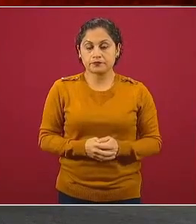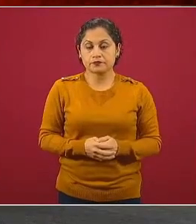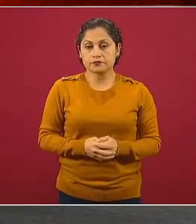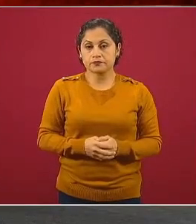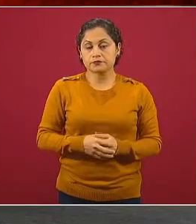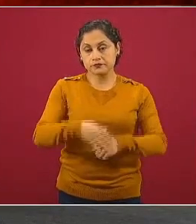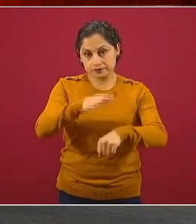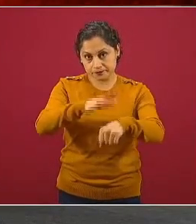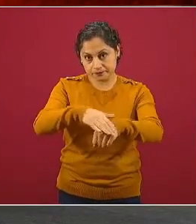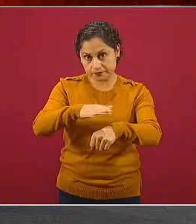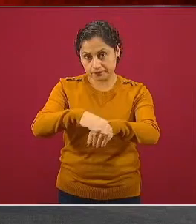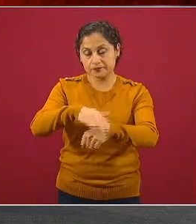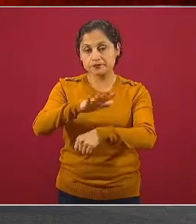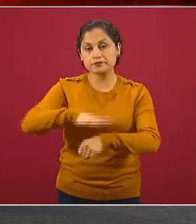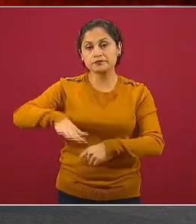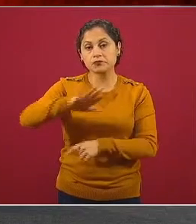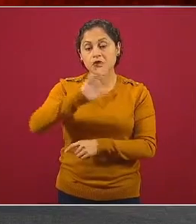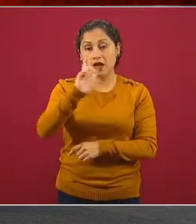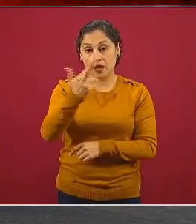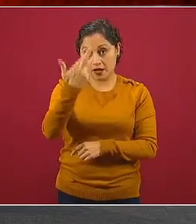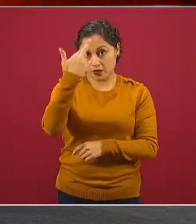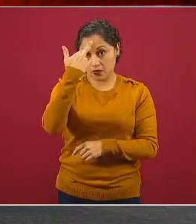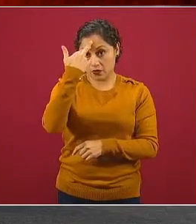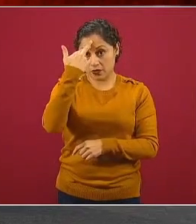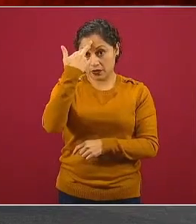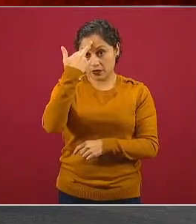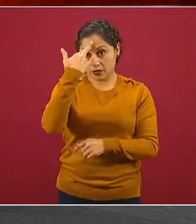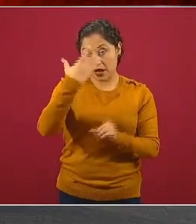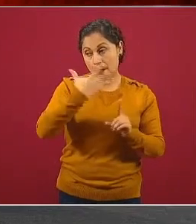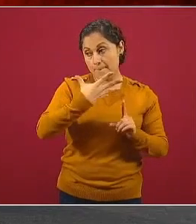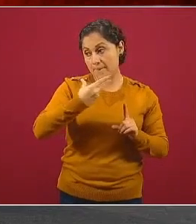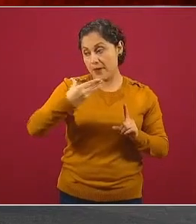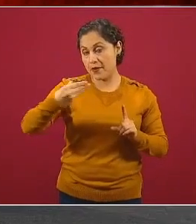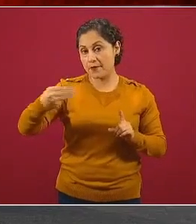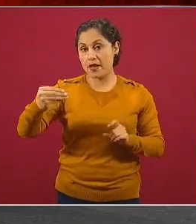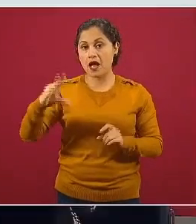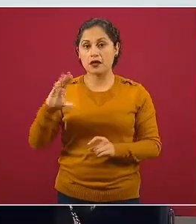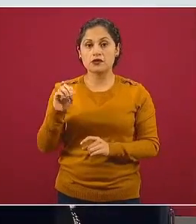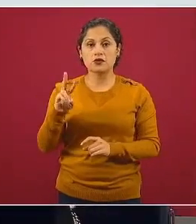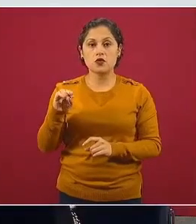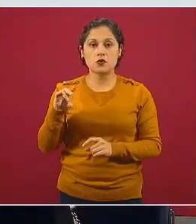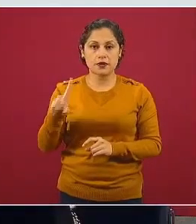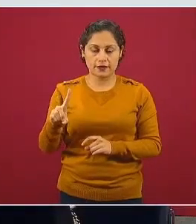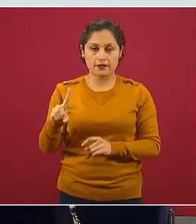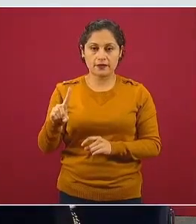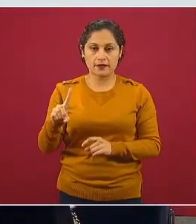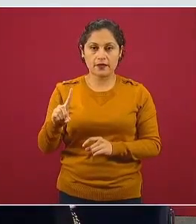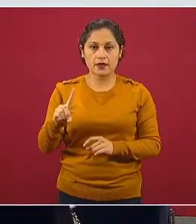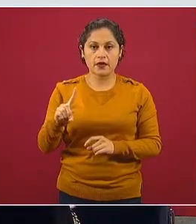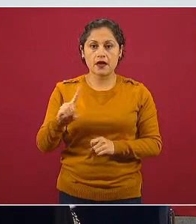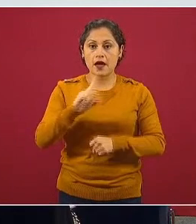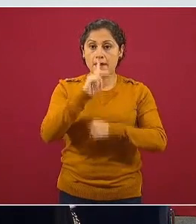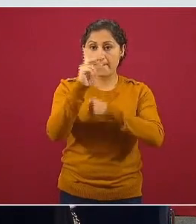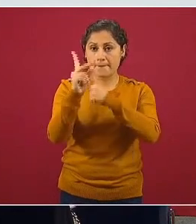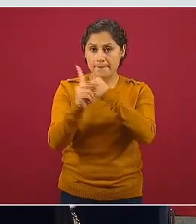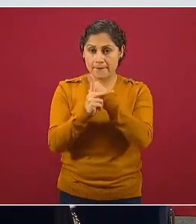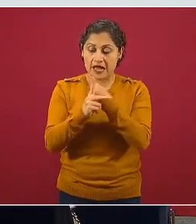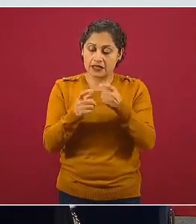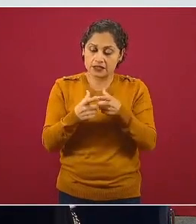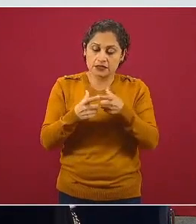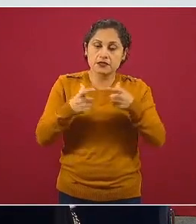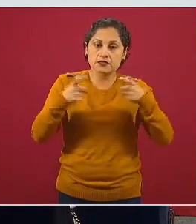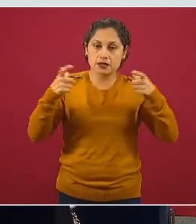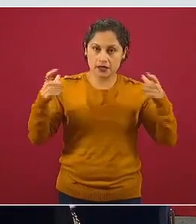recordarles que la epidemia de COVID en los países que son extensos